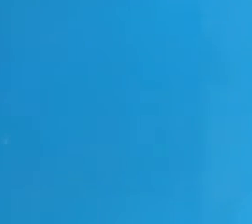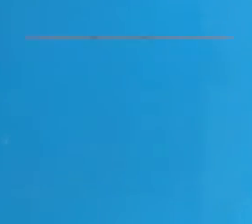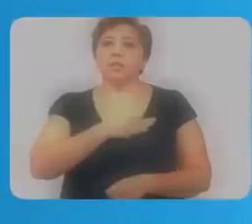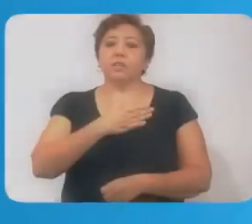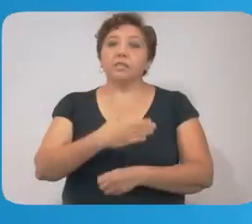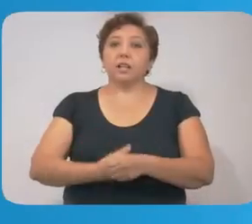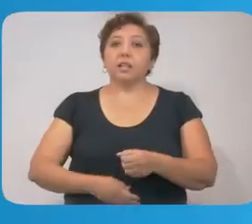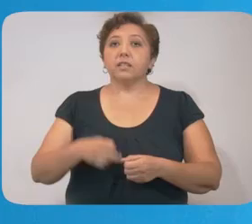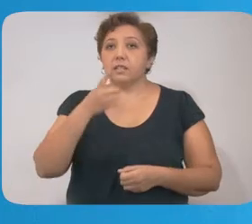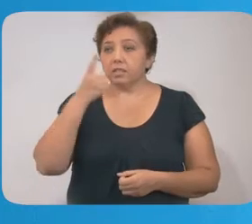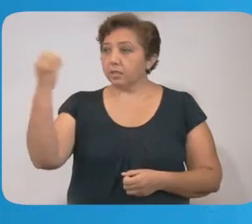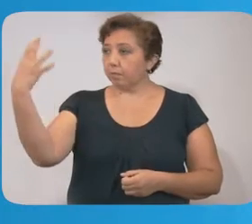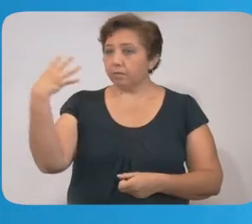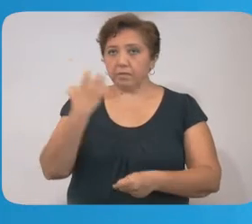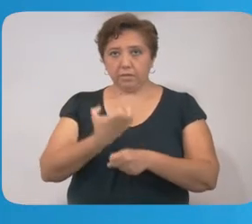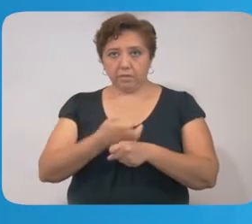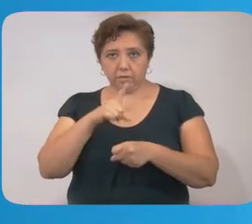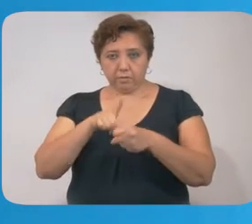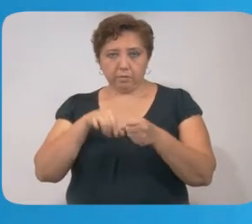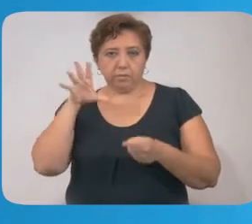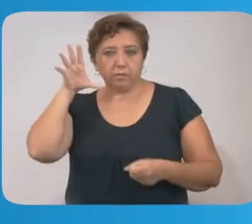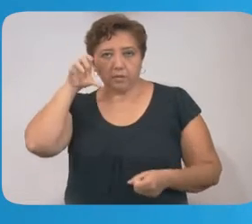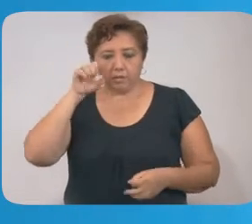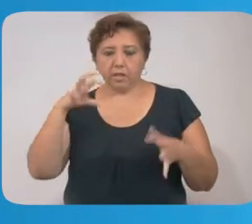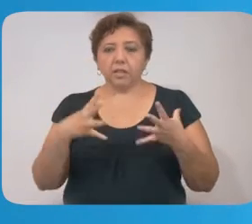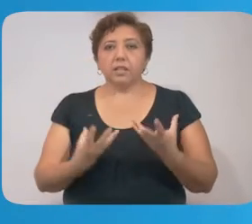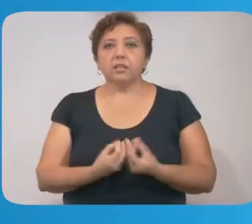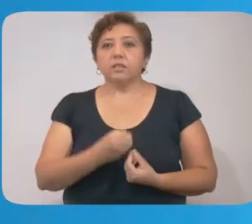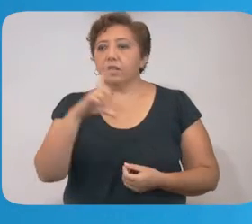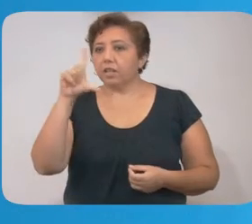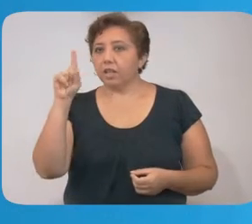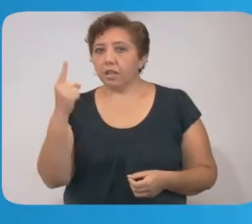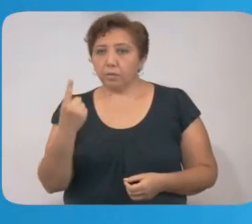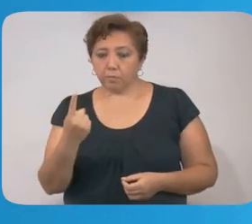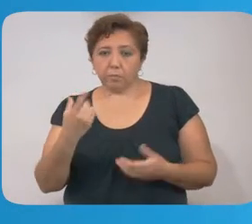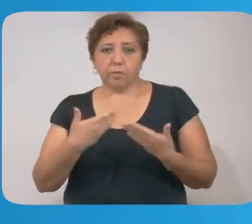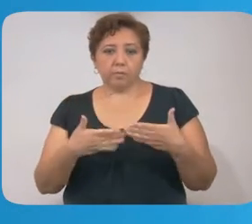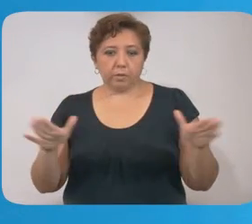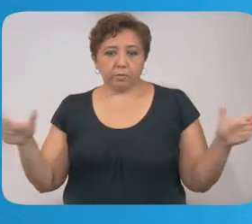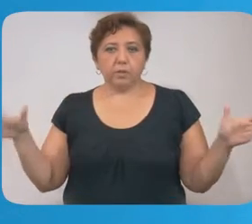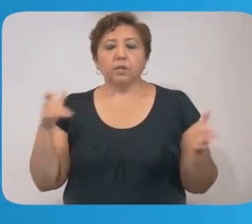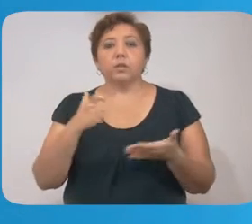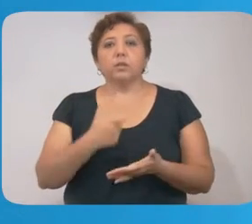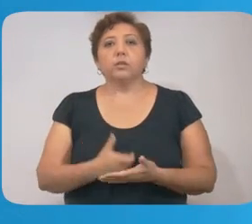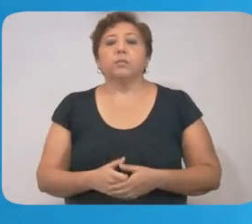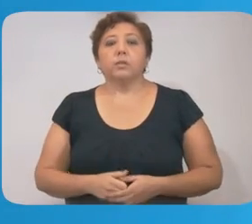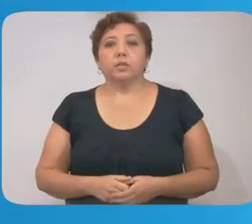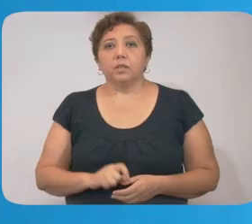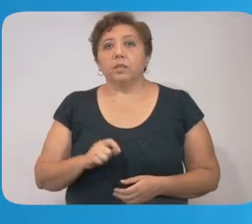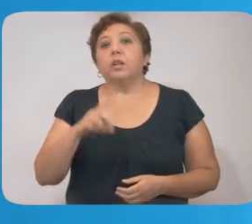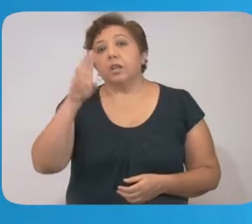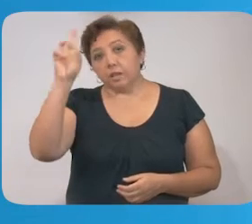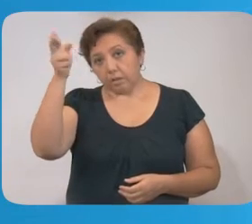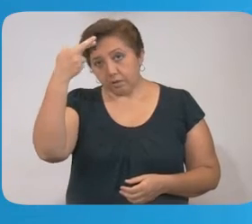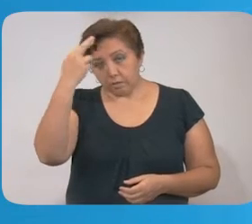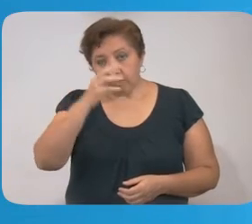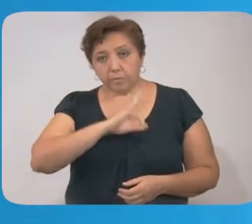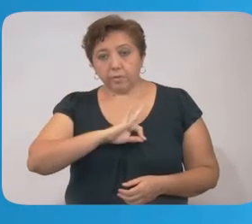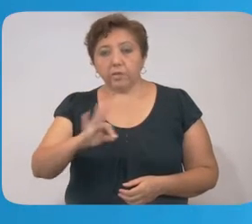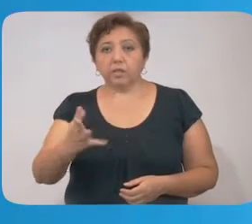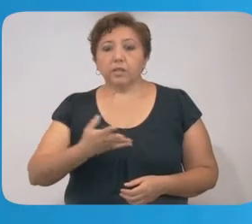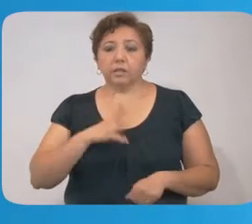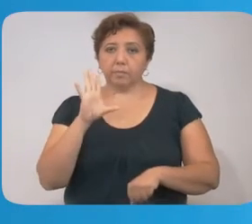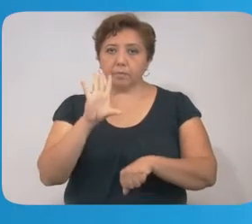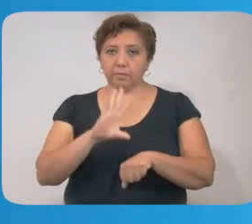tardes. El semáforo estatal está en naranja. Estamos en la ola 1 de la reapertura económica. Les recordamos que para poder contar